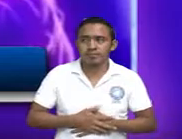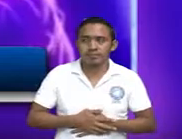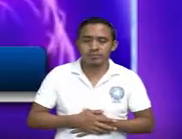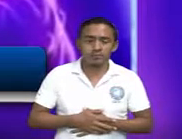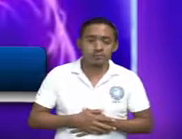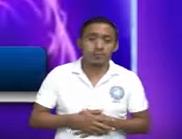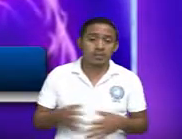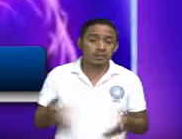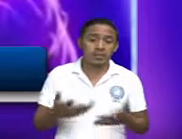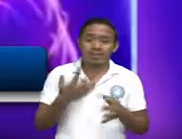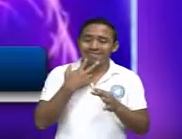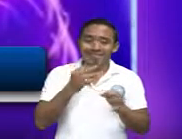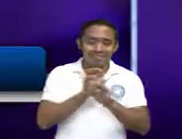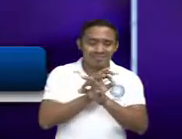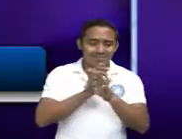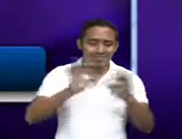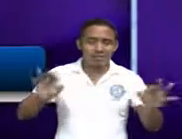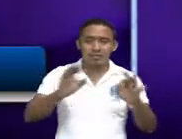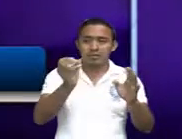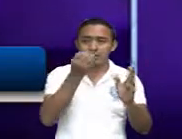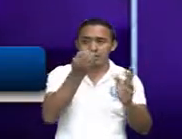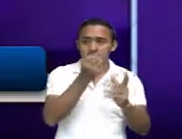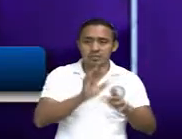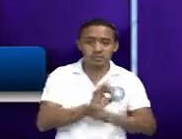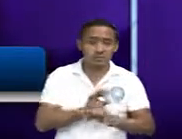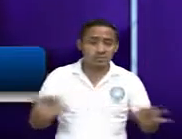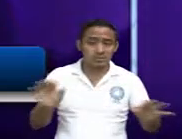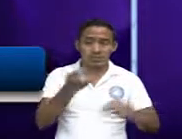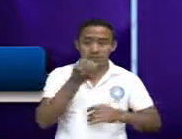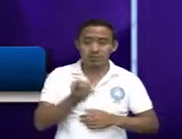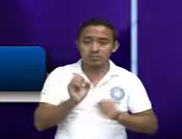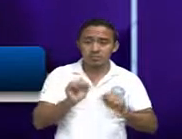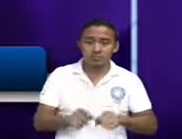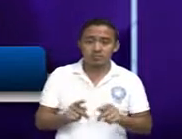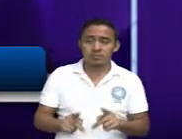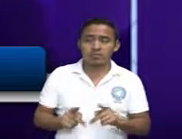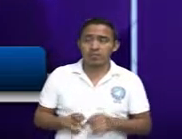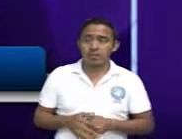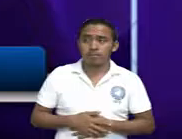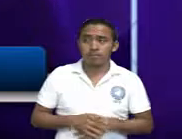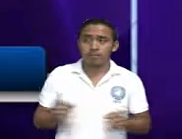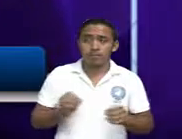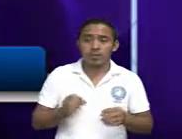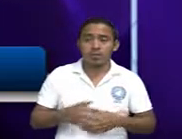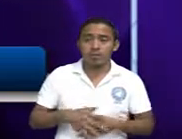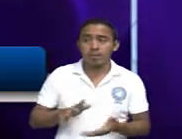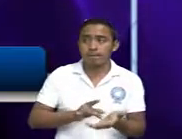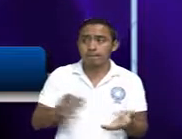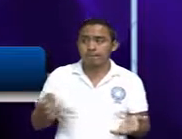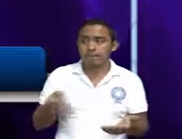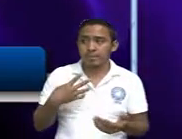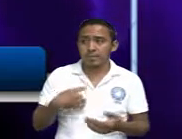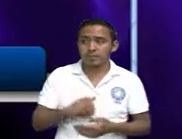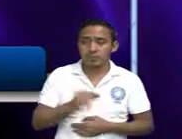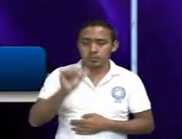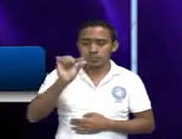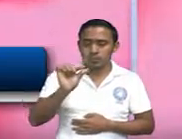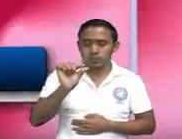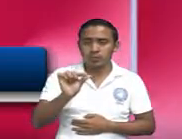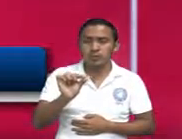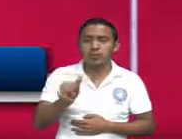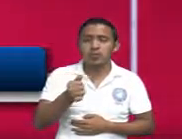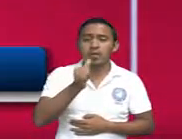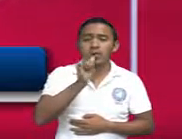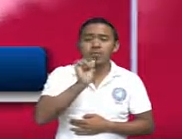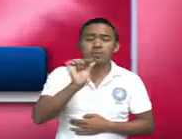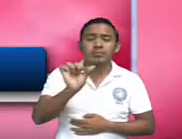es que llegue en ayunas, que llegue totalmente en ayuno el paciente, o si tuvo que haber tomado algún medicamento, tomarlo con muy poco líquido. ¿Okay?